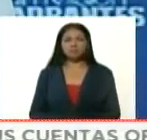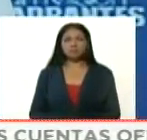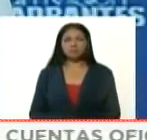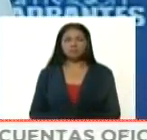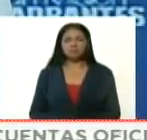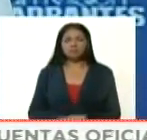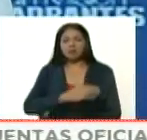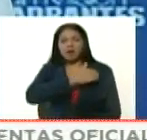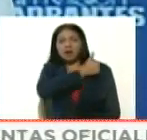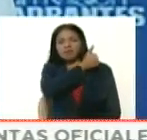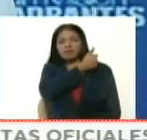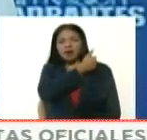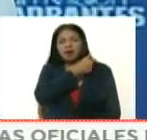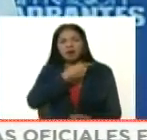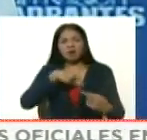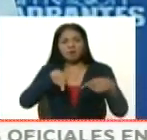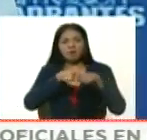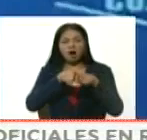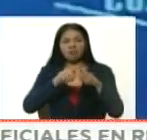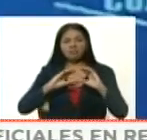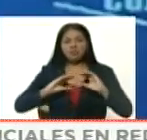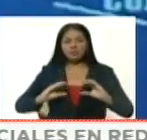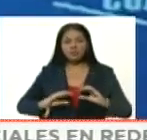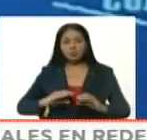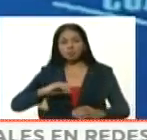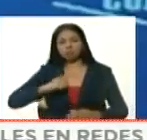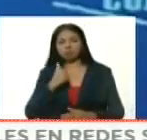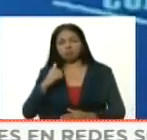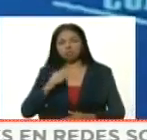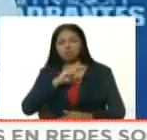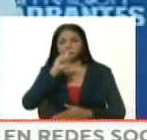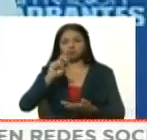jefe del Cuerpo Nacional de Policía Nacional Bolivariana,